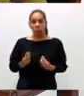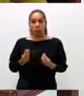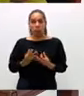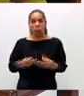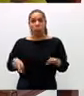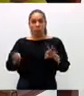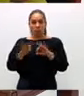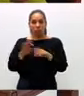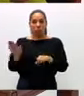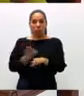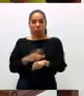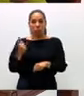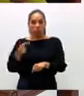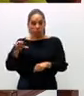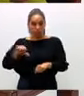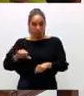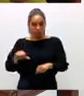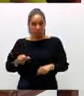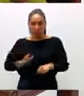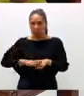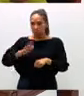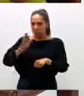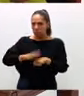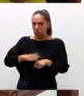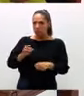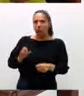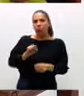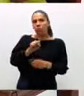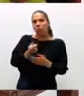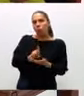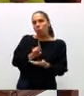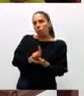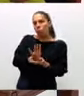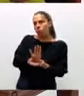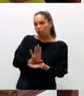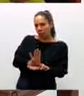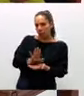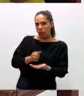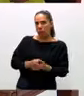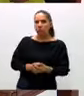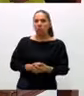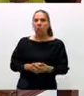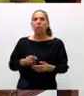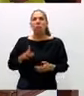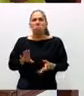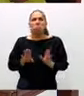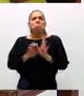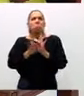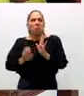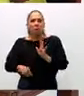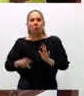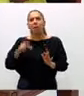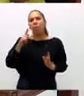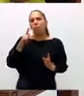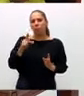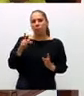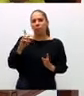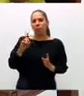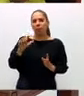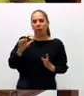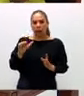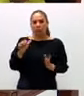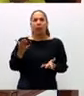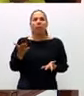gran cantidad de oportunidades para trabajarlo desde los propios PDA. Porque, ¿qué tendríamos que